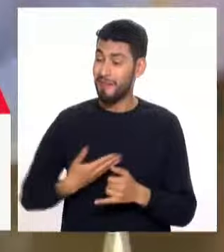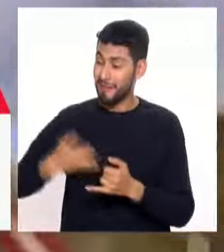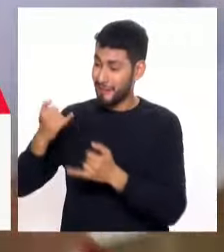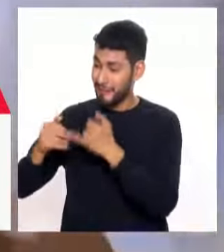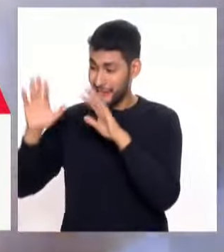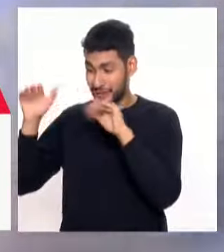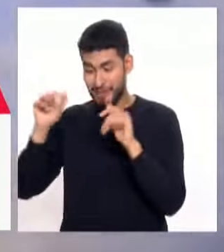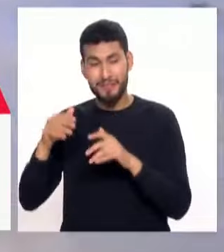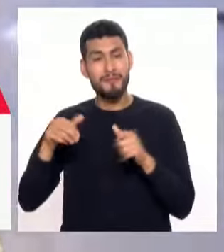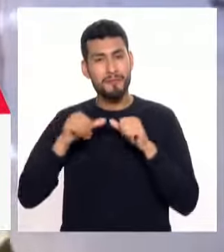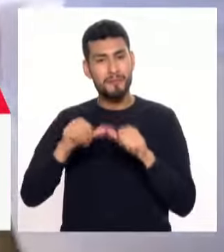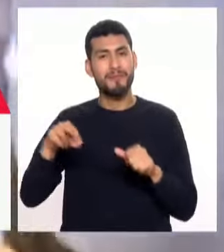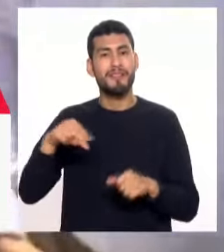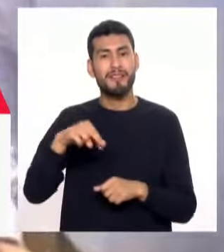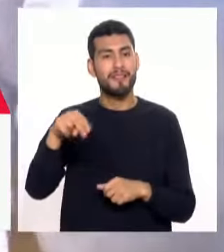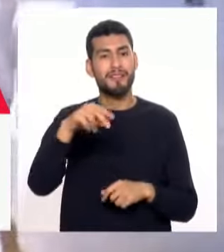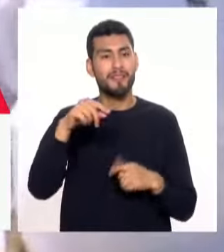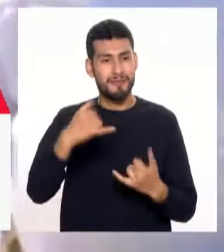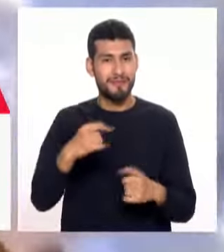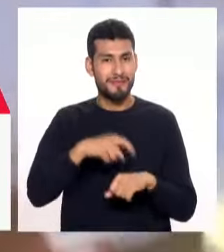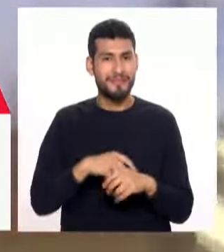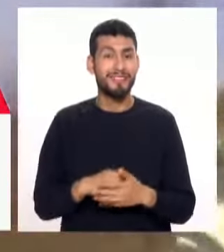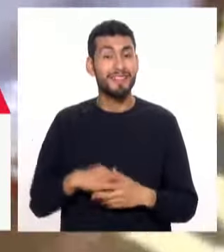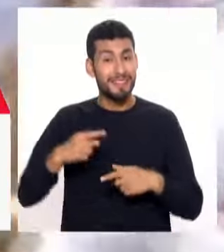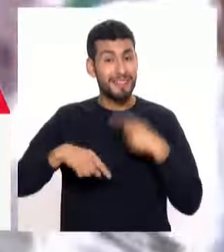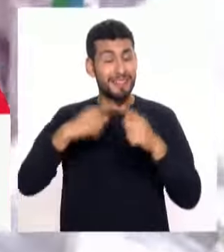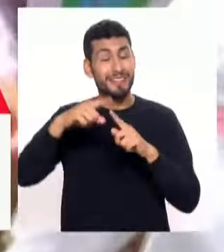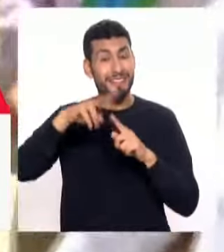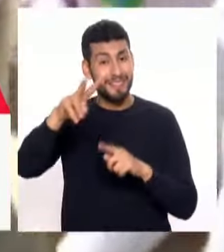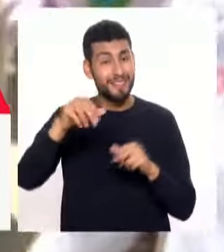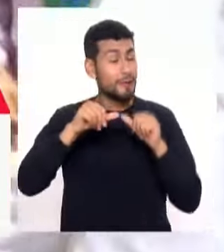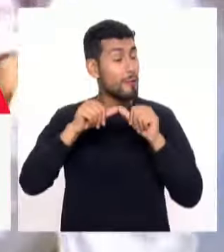el recorrido en estos momentos. Nosotros regresamos